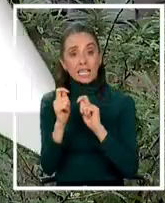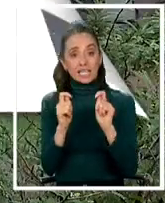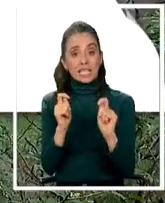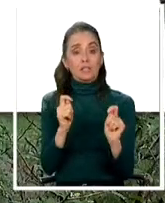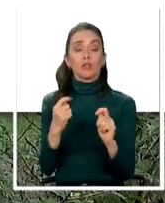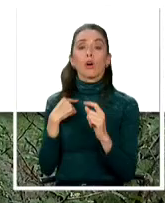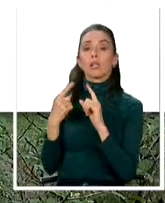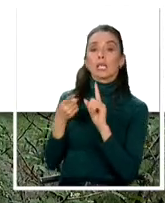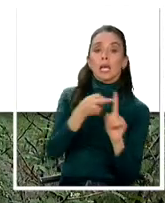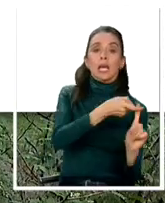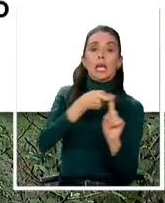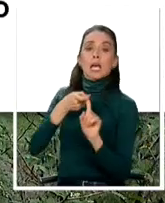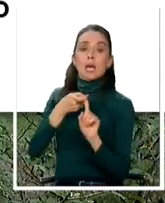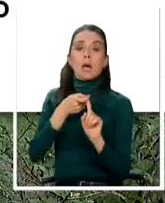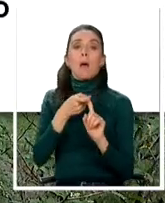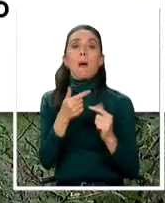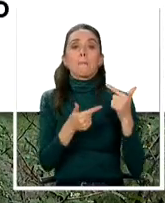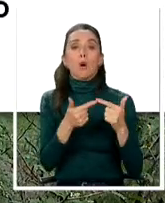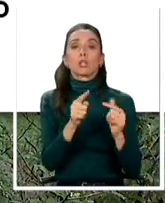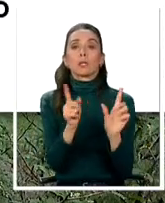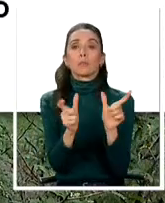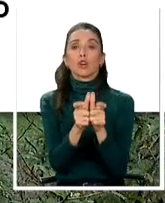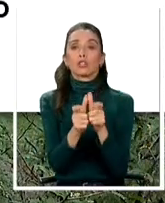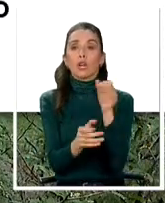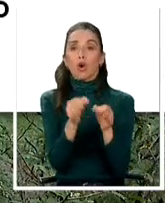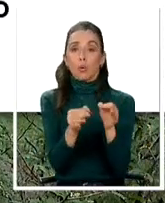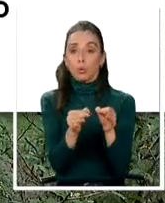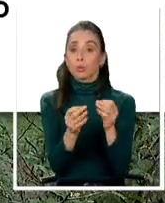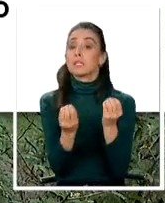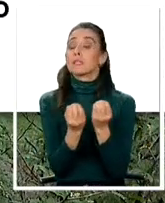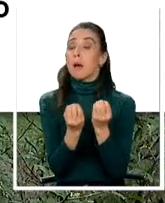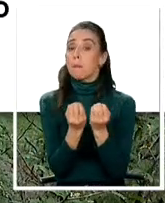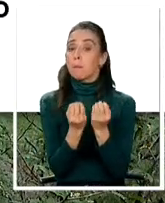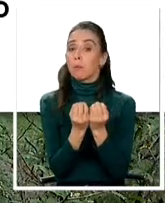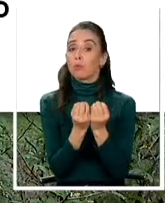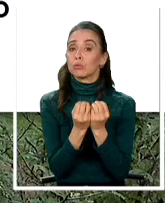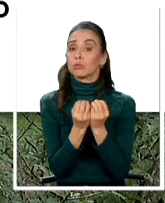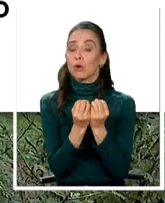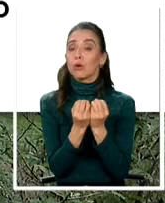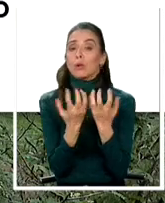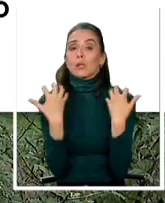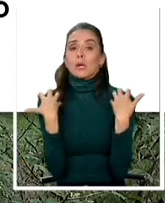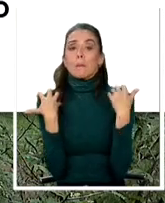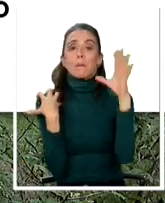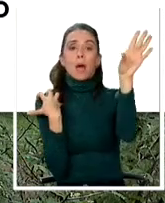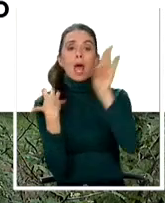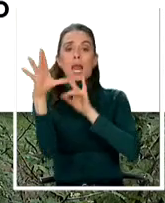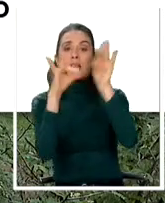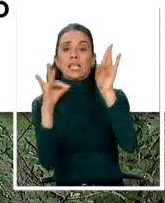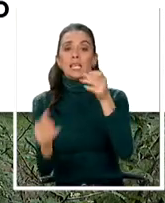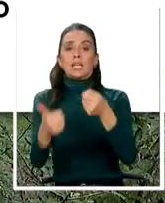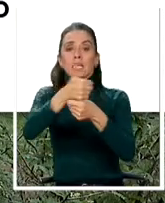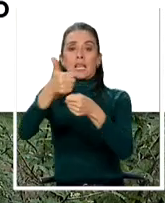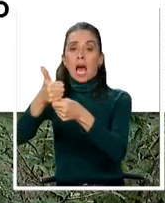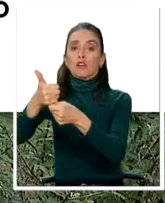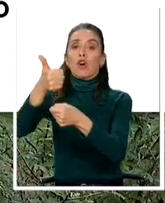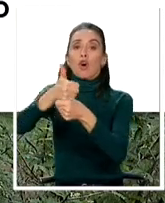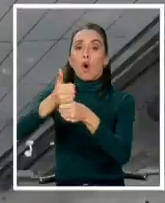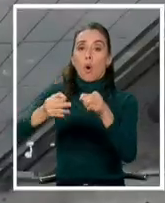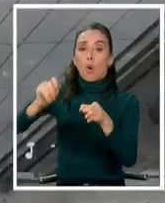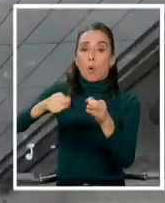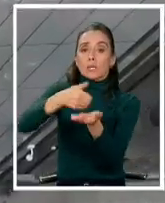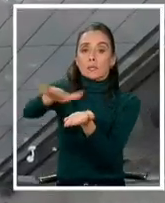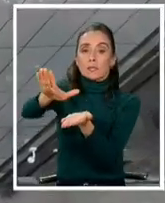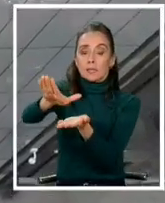captura política a través del consejo de la justicia que tiene amplias amplias facultades el nombramiento y destitución de jueces